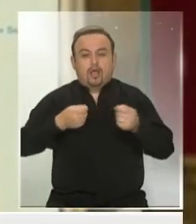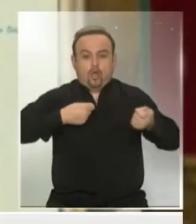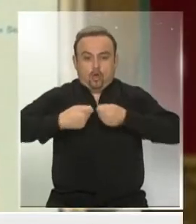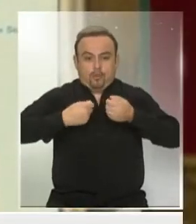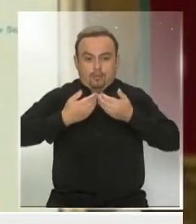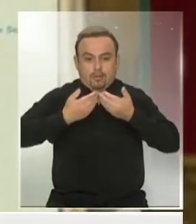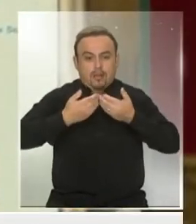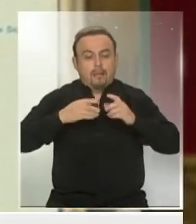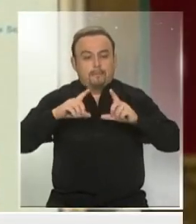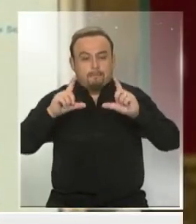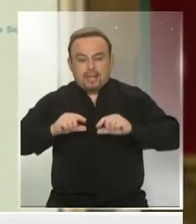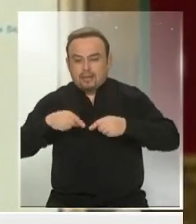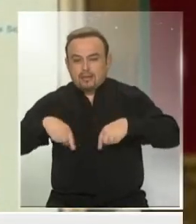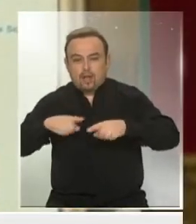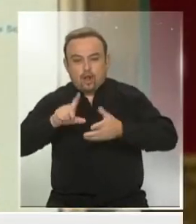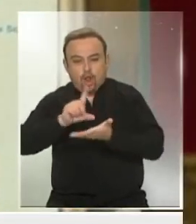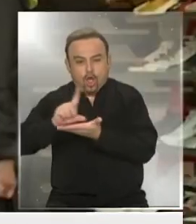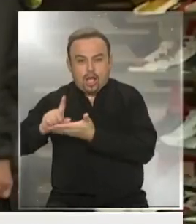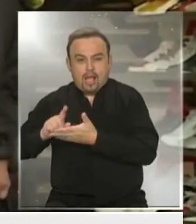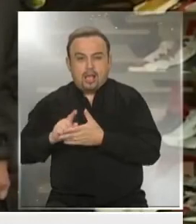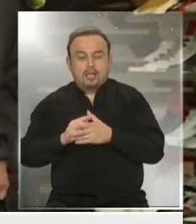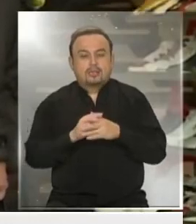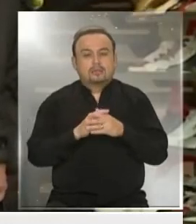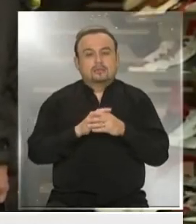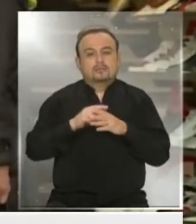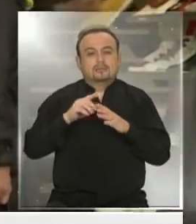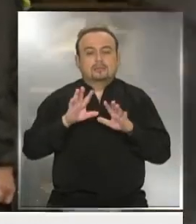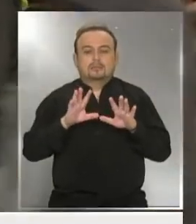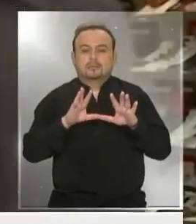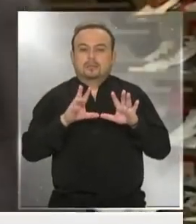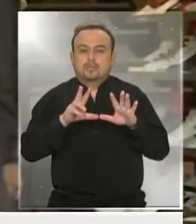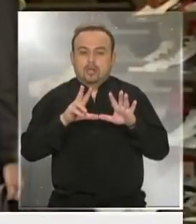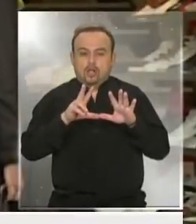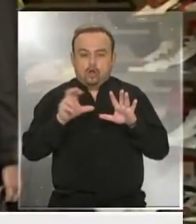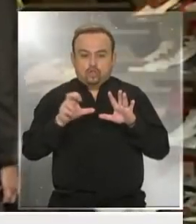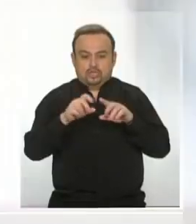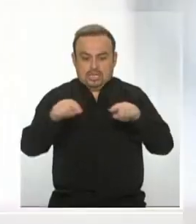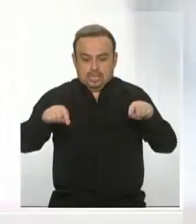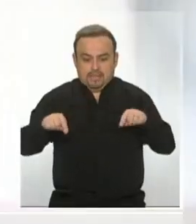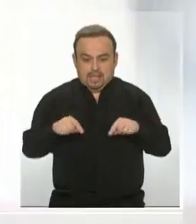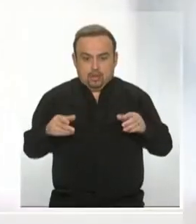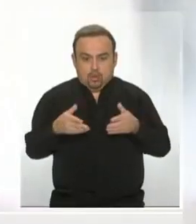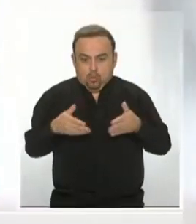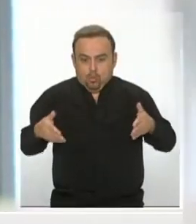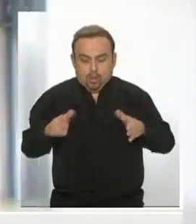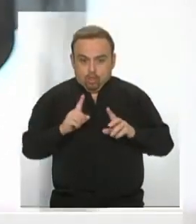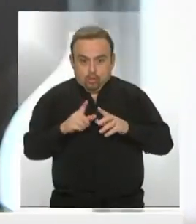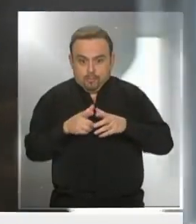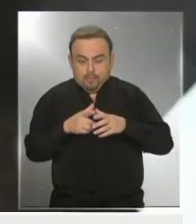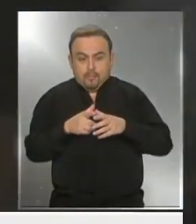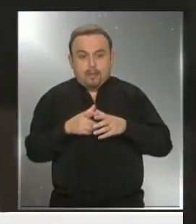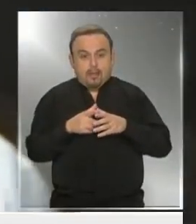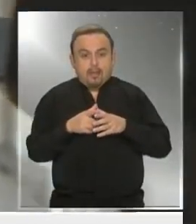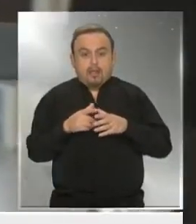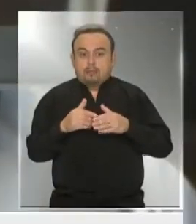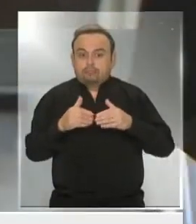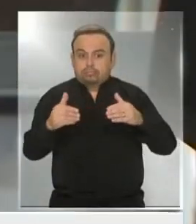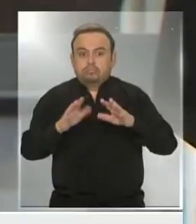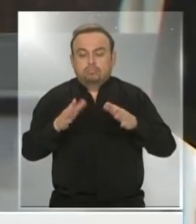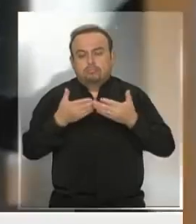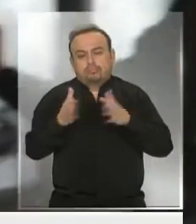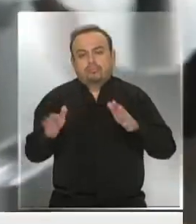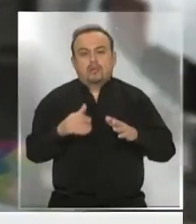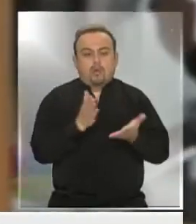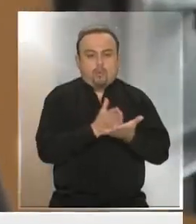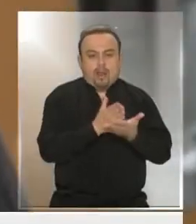comercio minorista cuyos locales no superen los 800 metros cuadrados el 4 de mayo deberían volver las clases y de